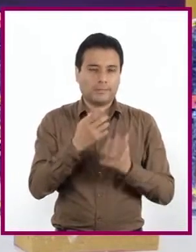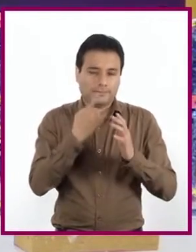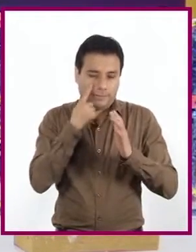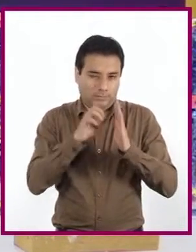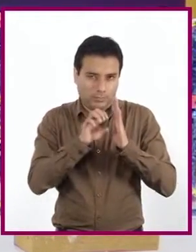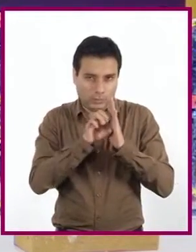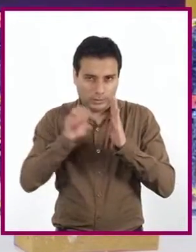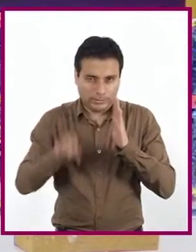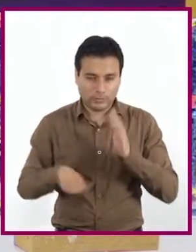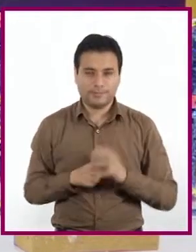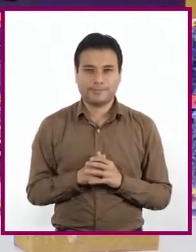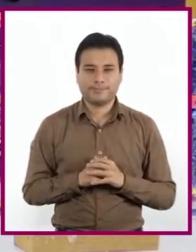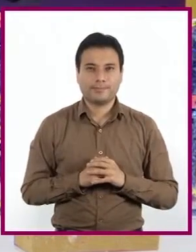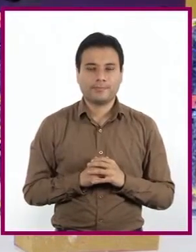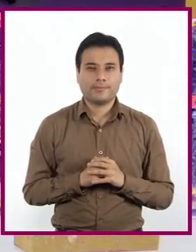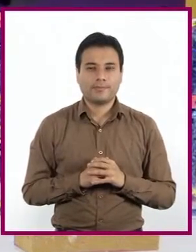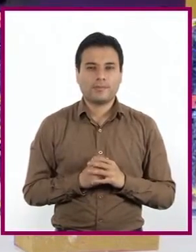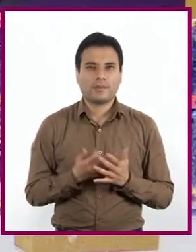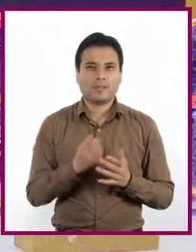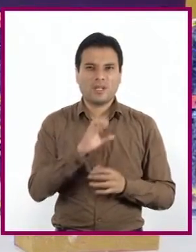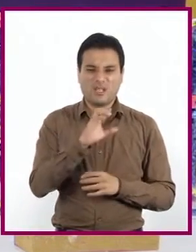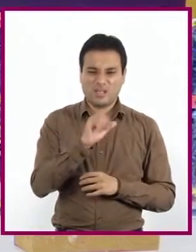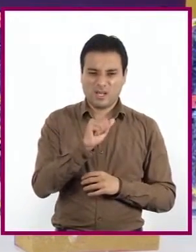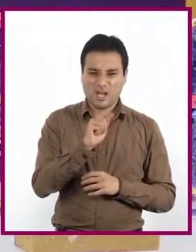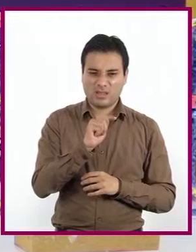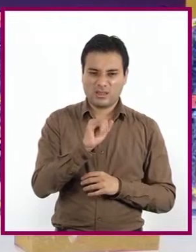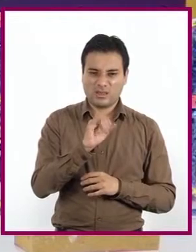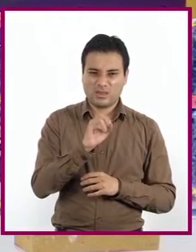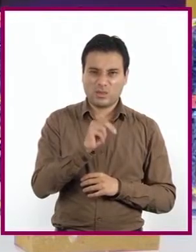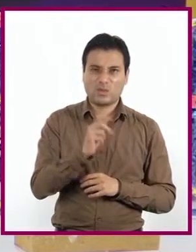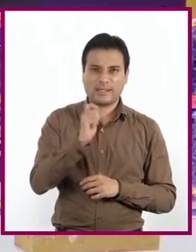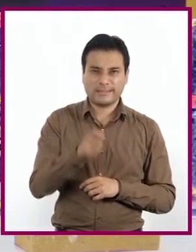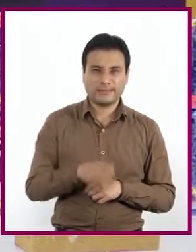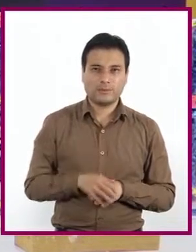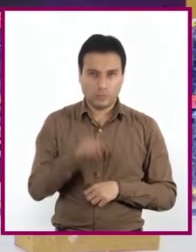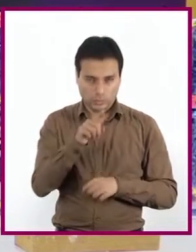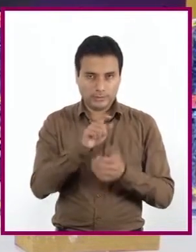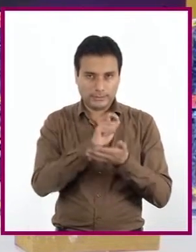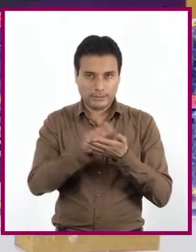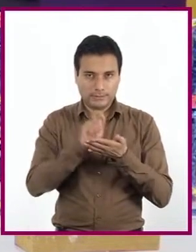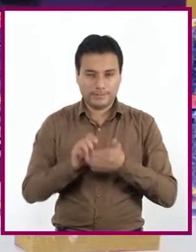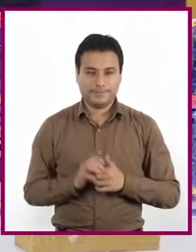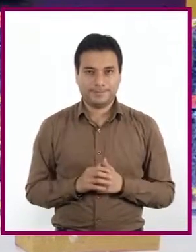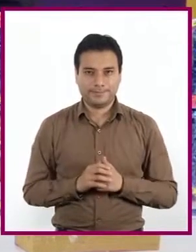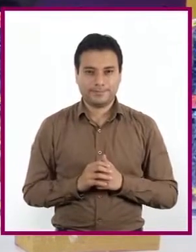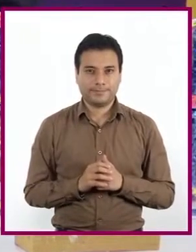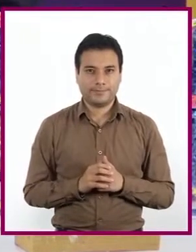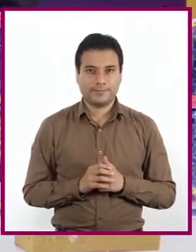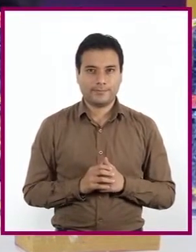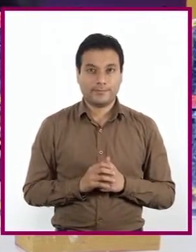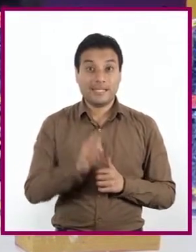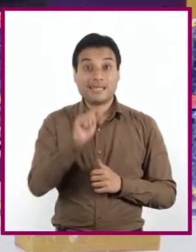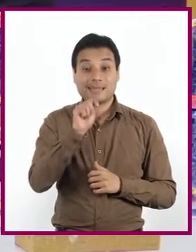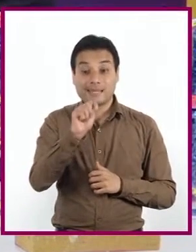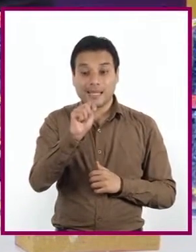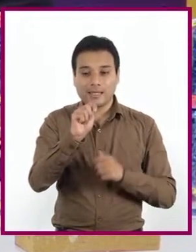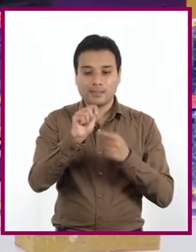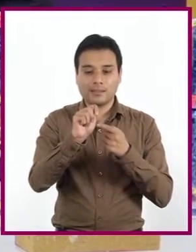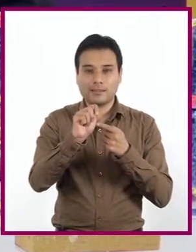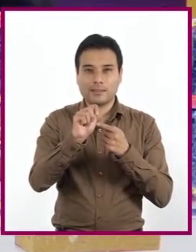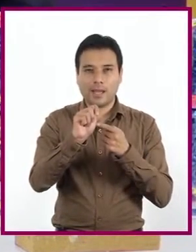ejemplo, para que recuerden cuál es el catión, escriban en grande la palabra catión, resaltando la letra T, como